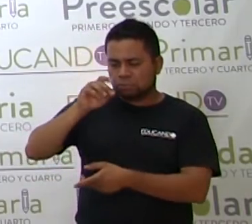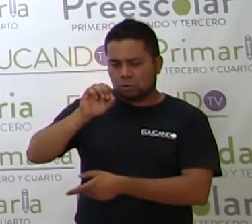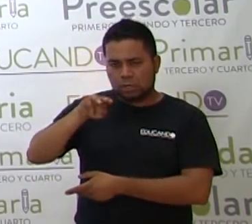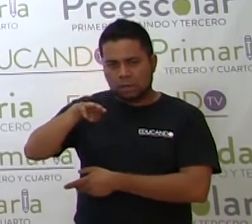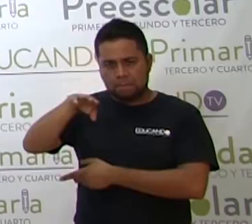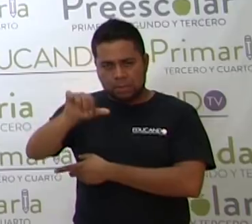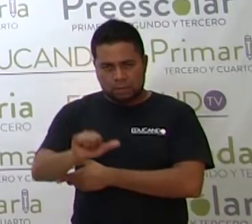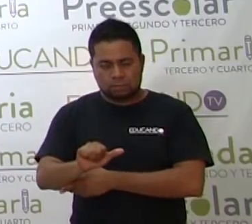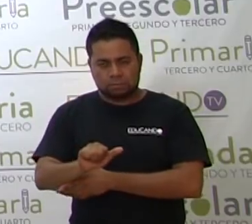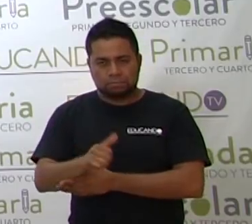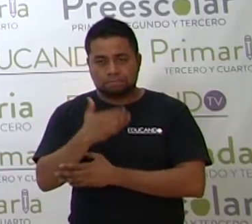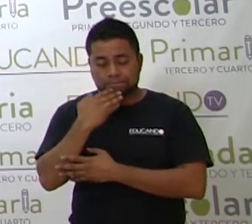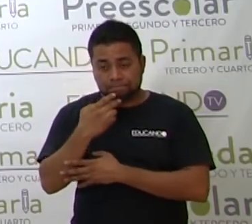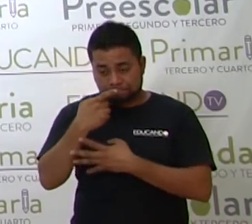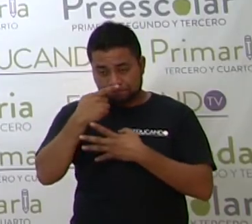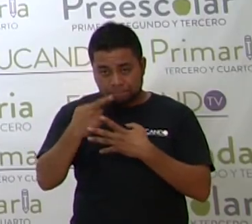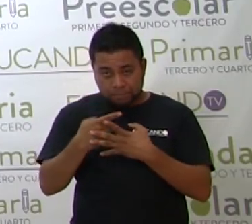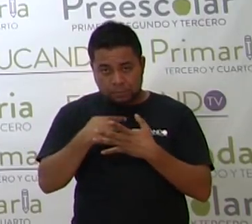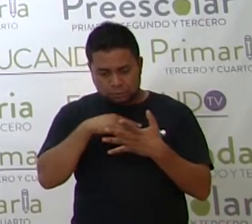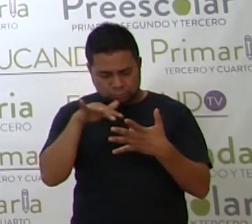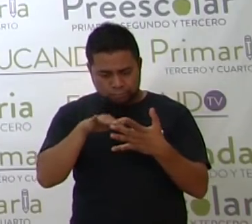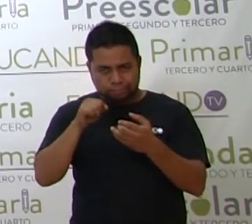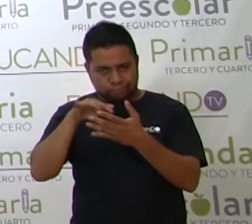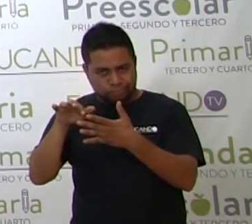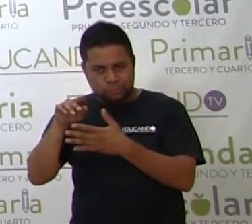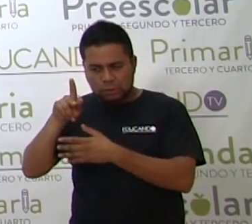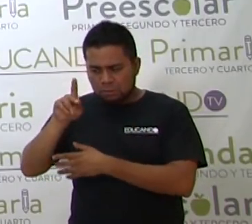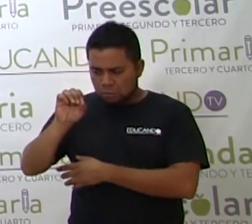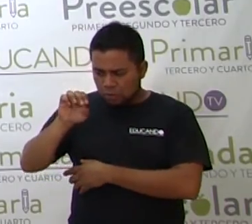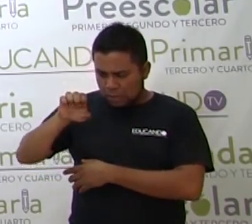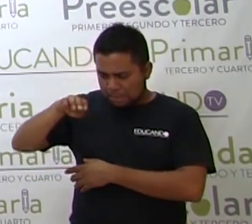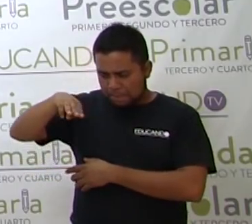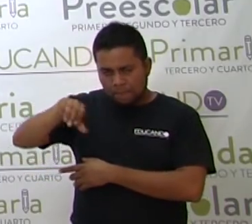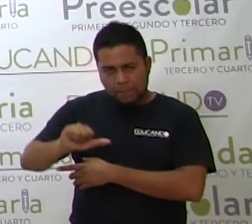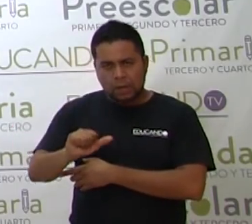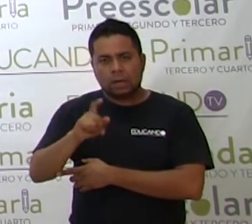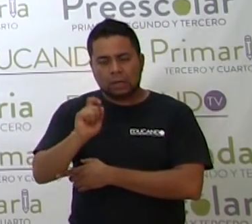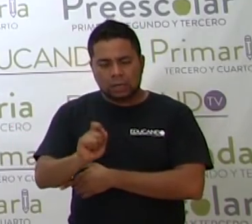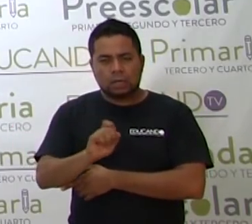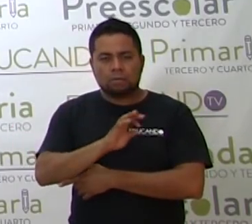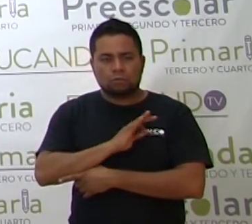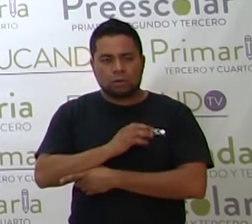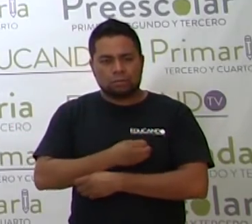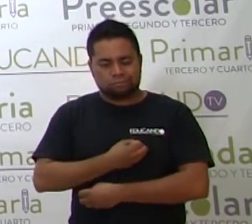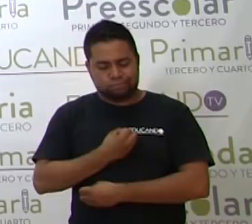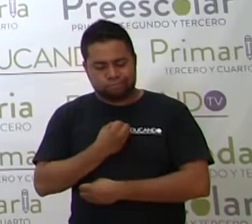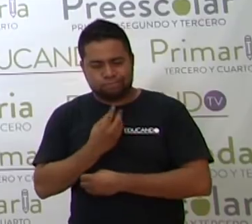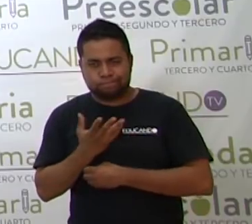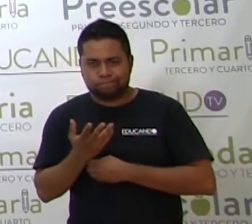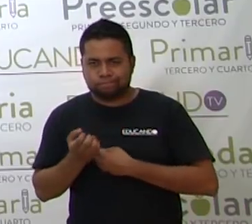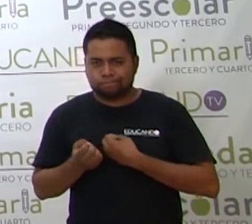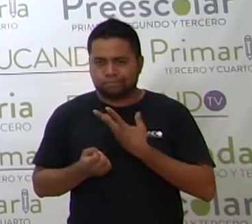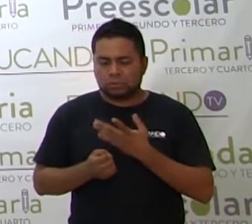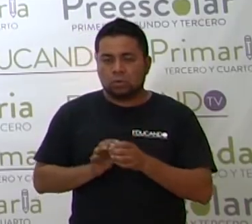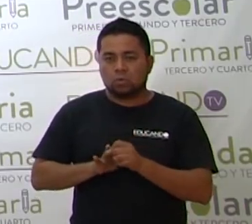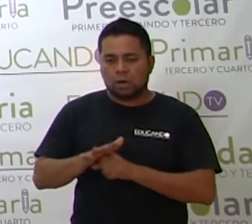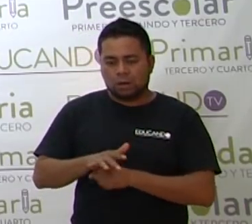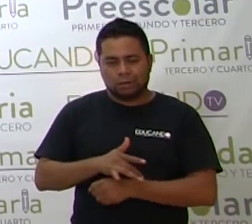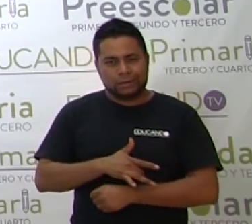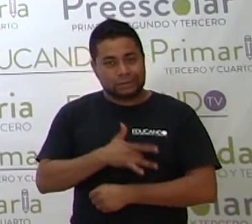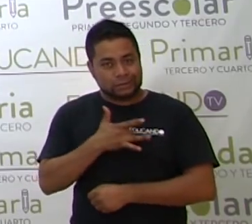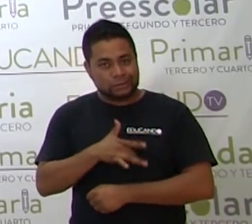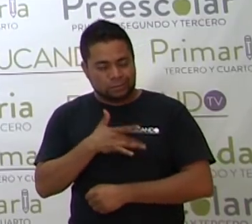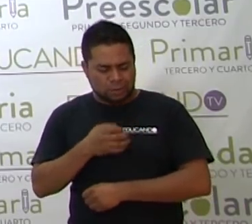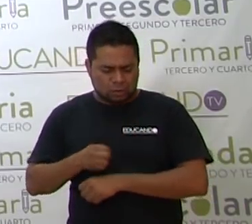estos poemas, mucha atención con esto, estos poemas iban a poder transmitir emociones